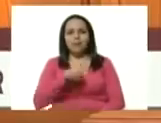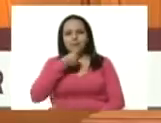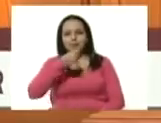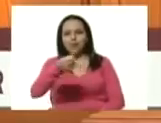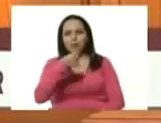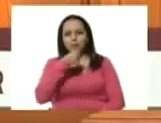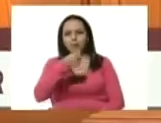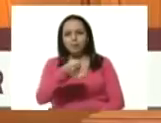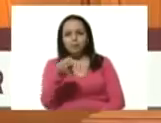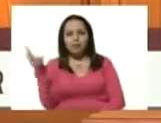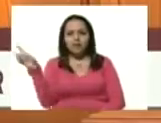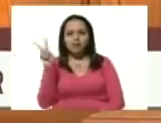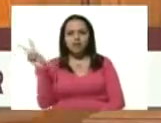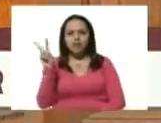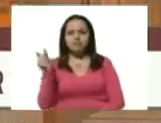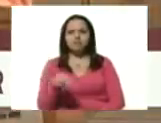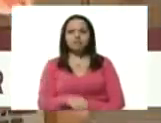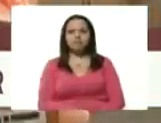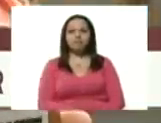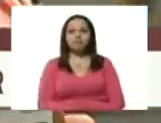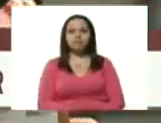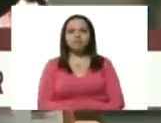Venezuela.